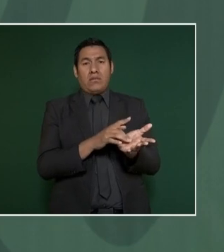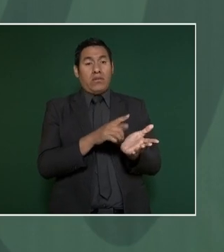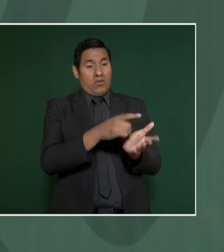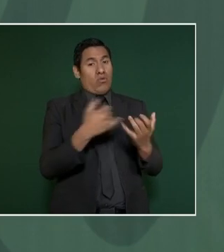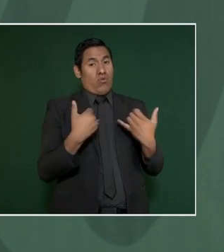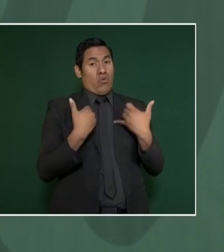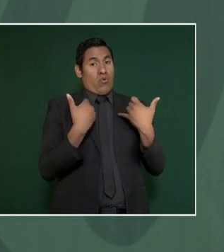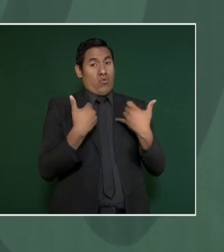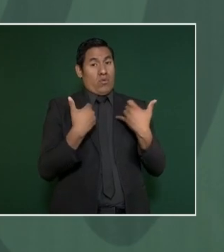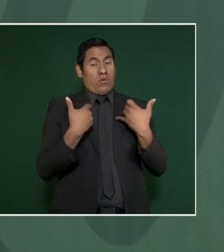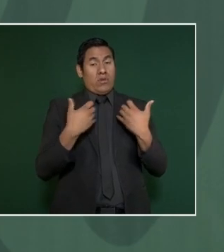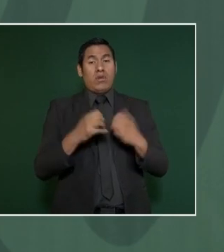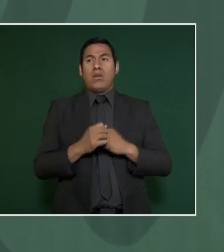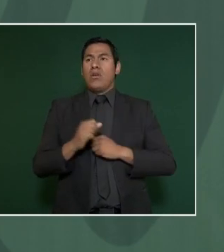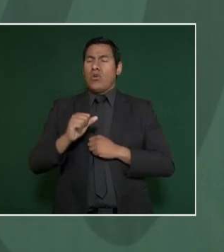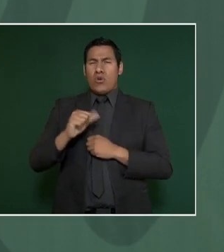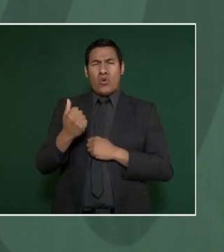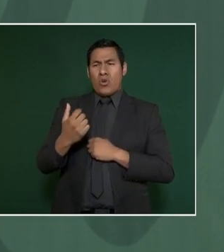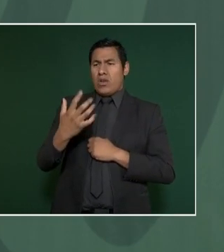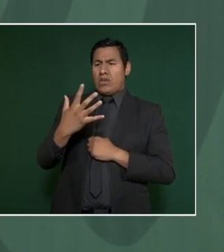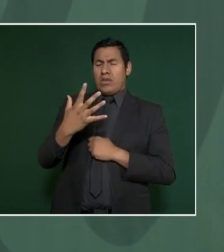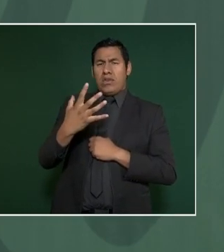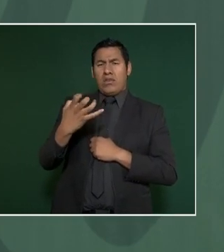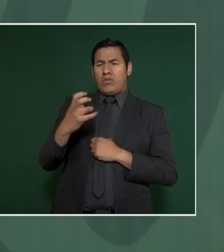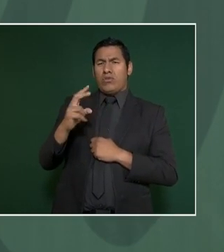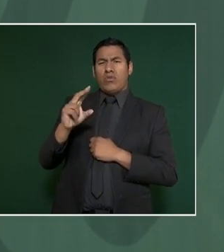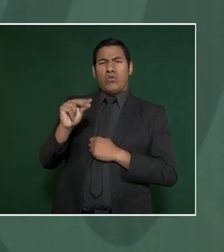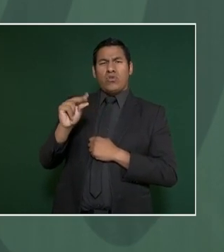8800 581